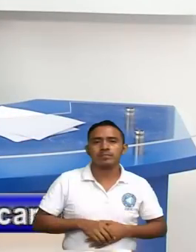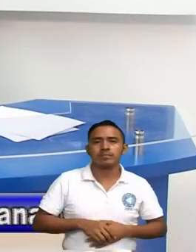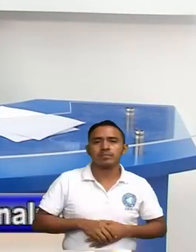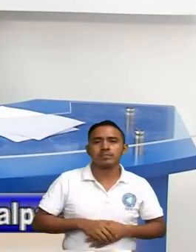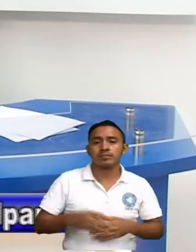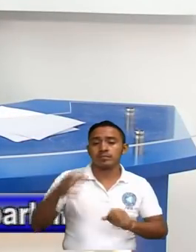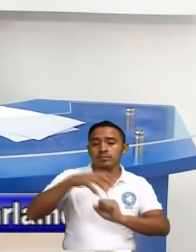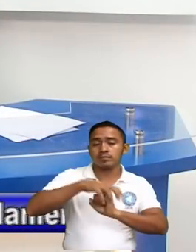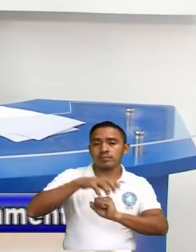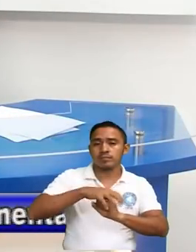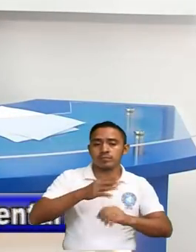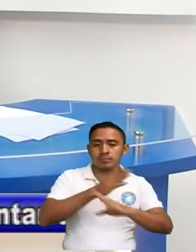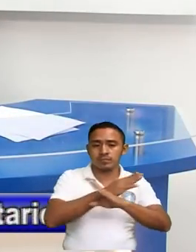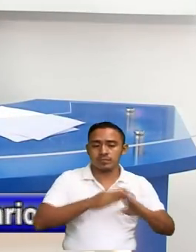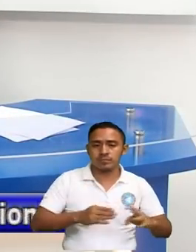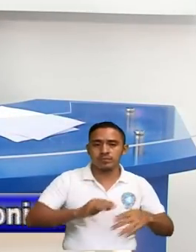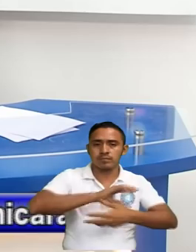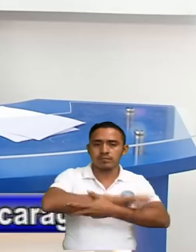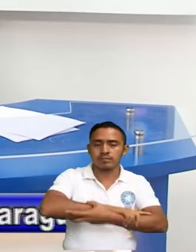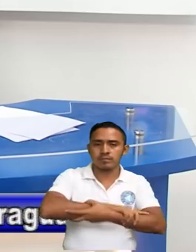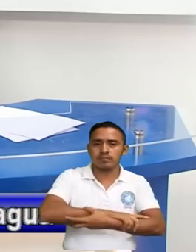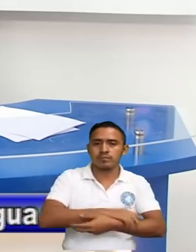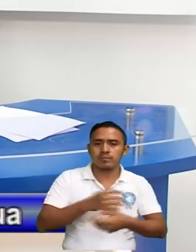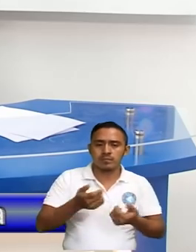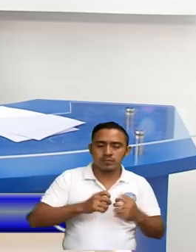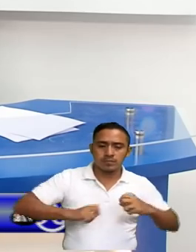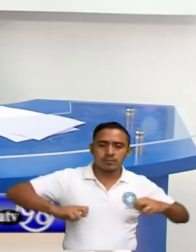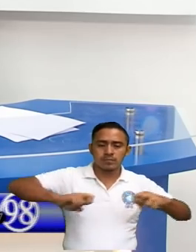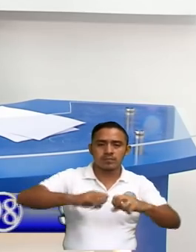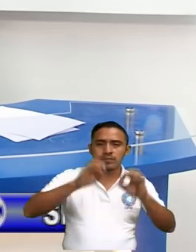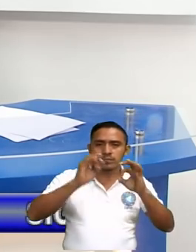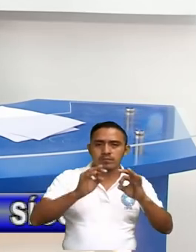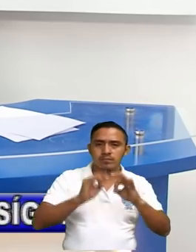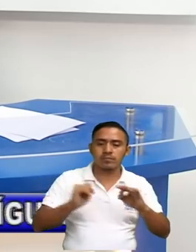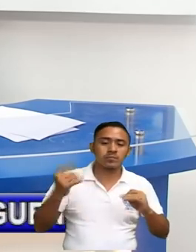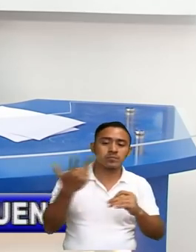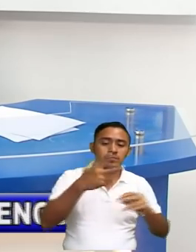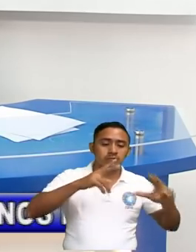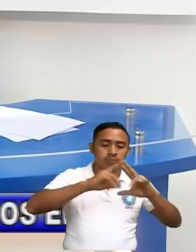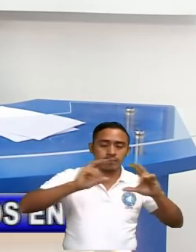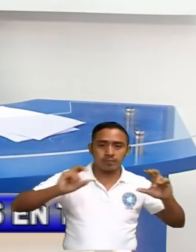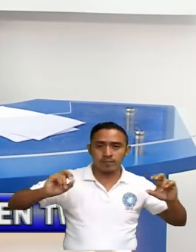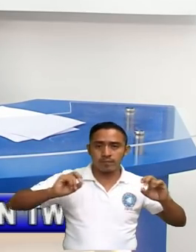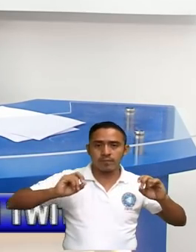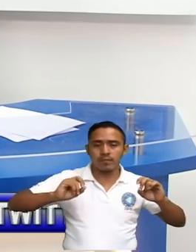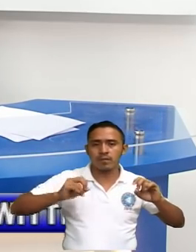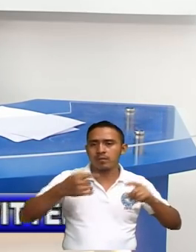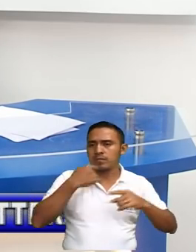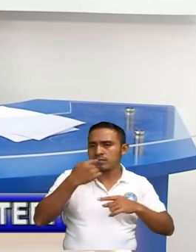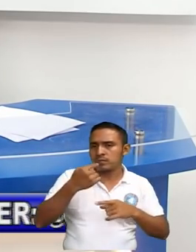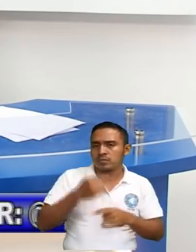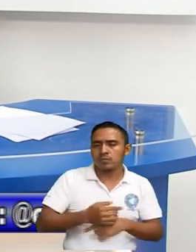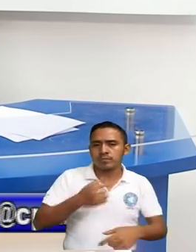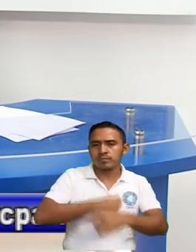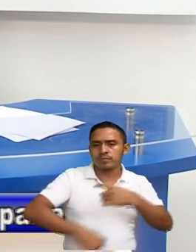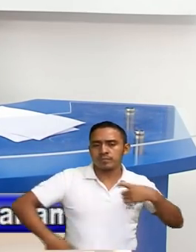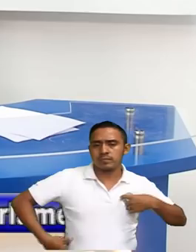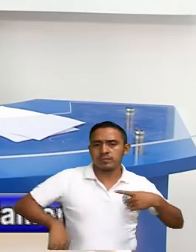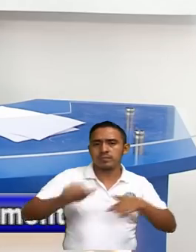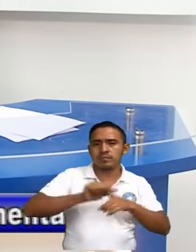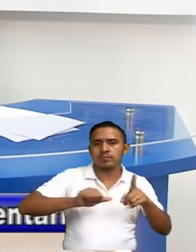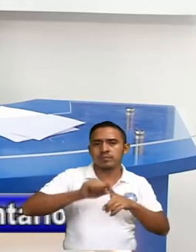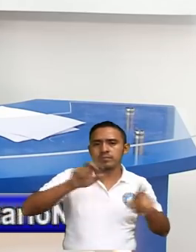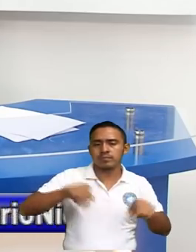Las comisiones para la paz y la reconciliación se conforman y se reafirman en todo el territorio nacional. Así lo ha expresado el presidente de la